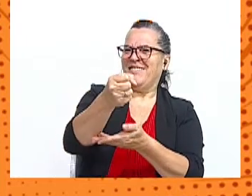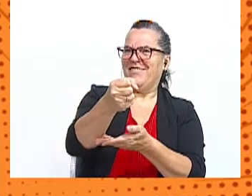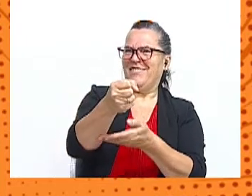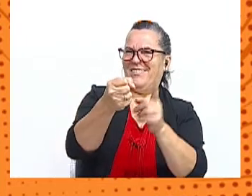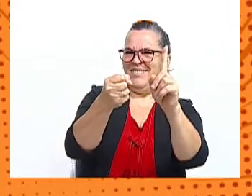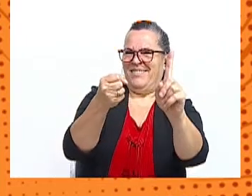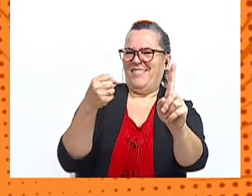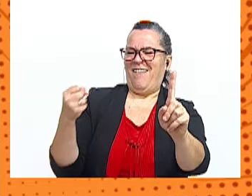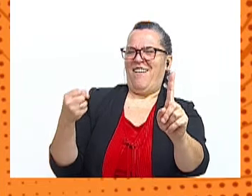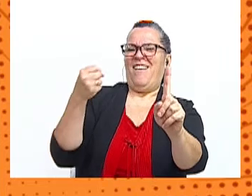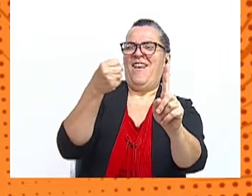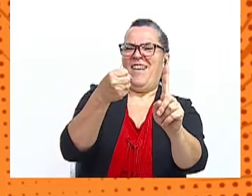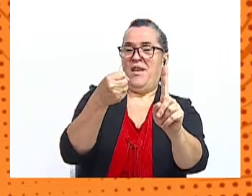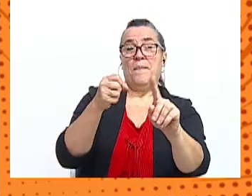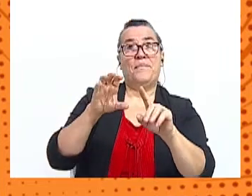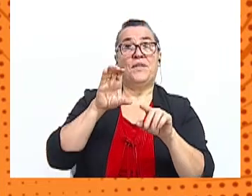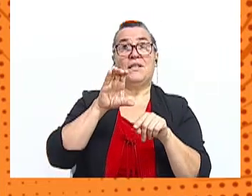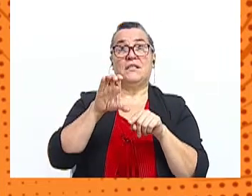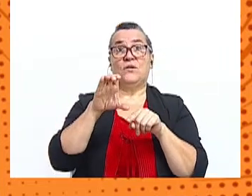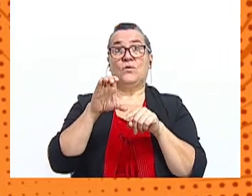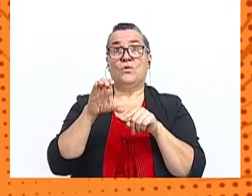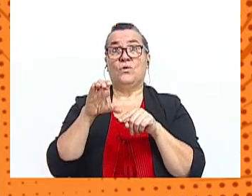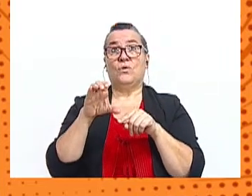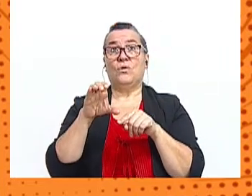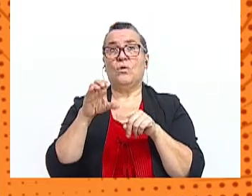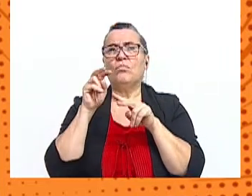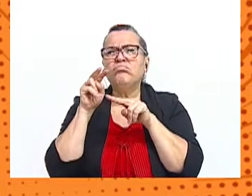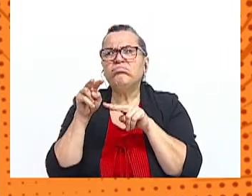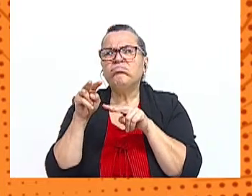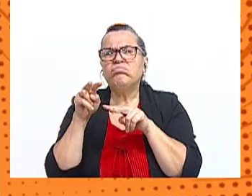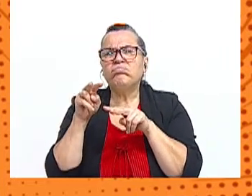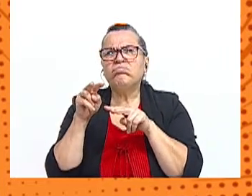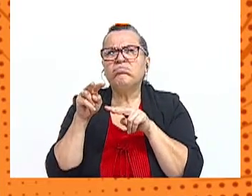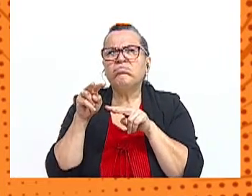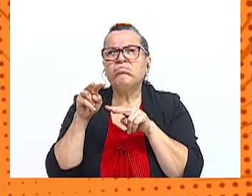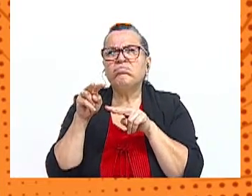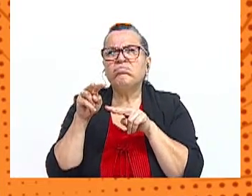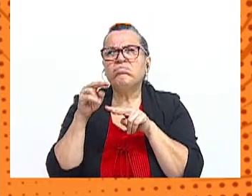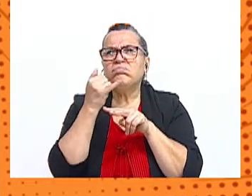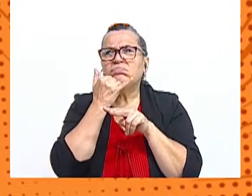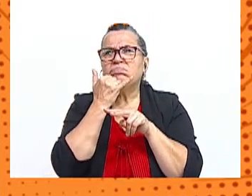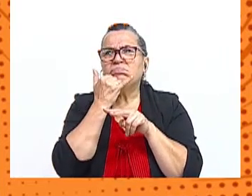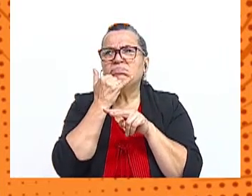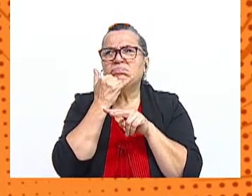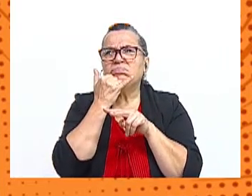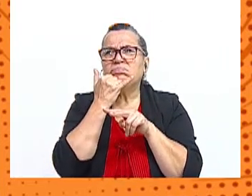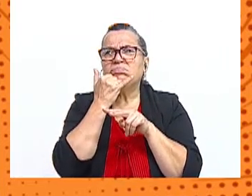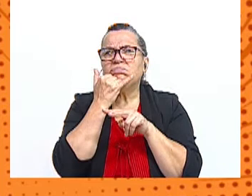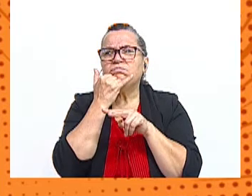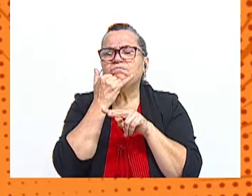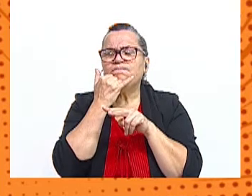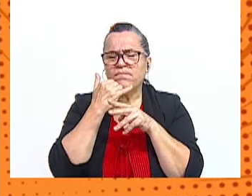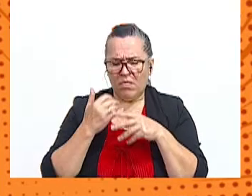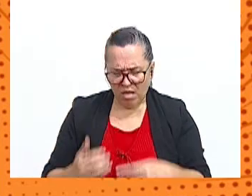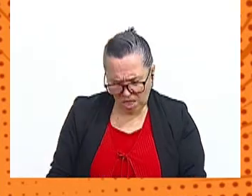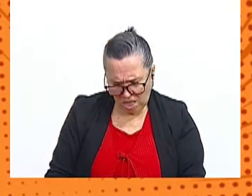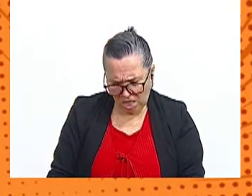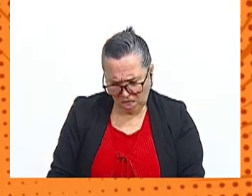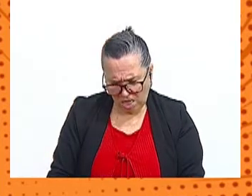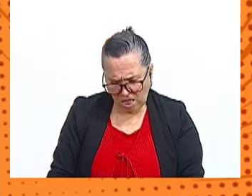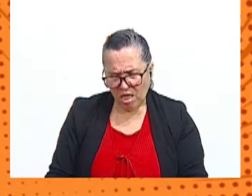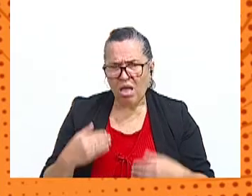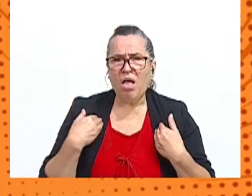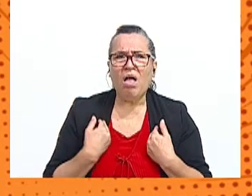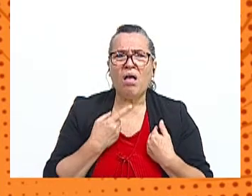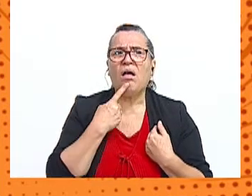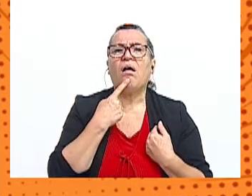Pero en el segundo recuadro, ¿qué sucede? Si vemos con detalle, la expresión corporal del personaje es decaída, su